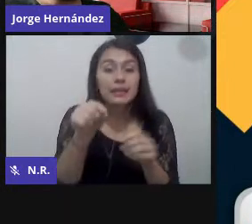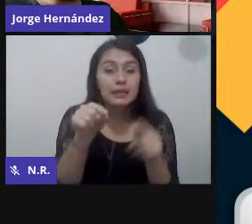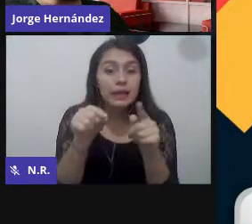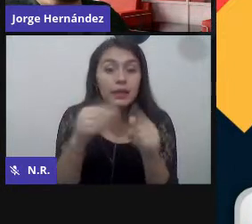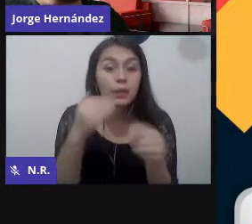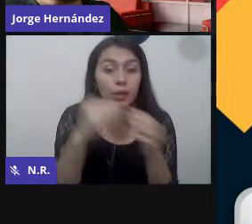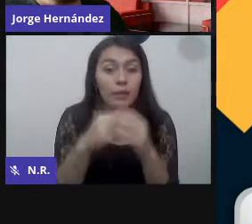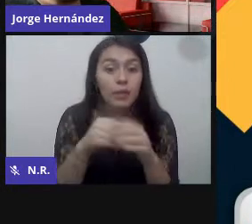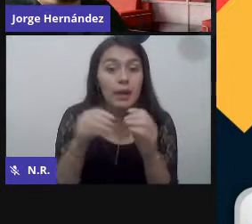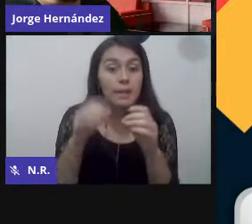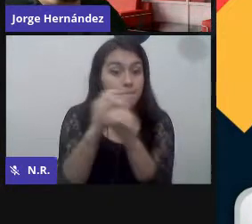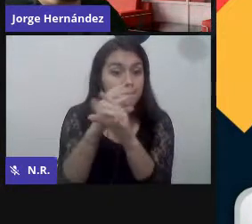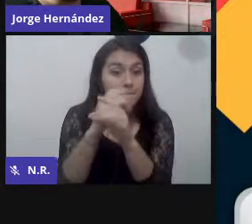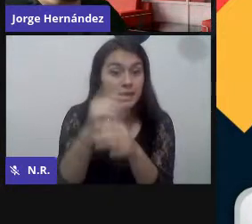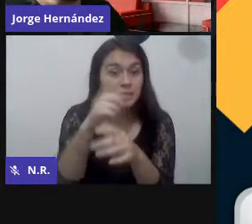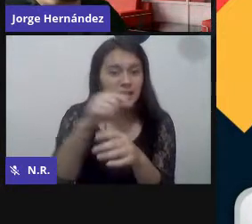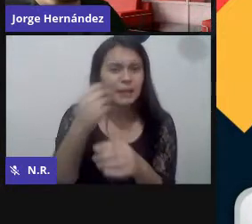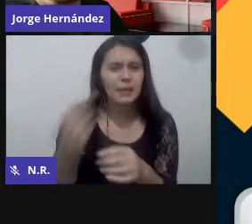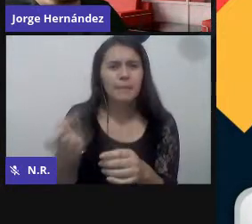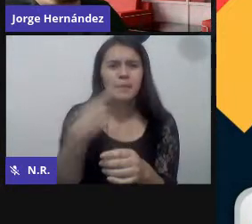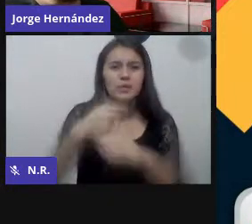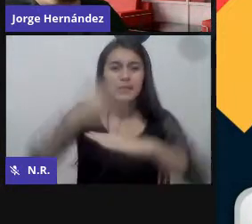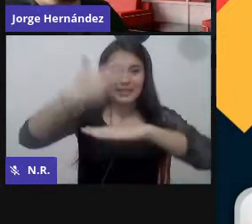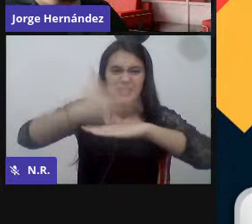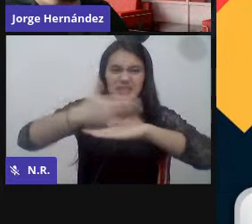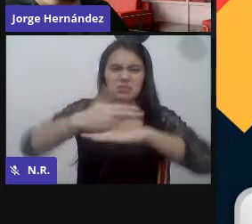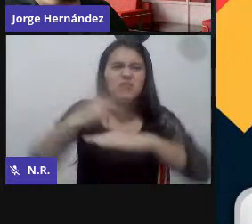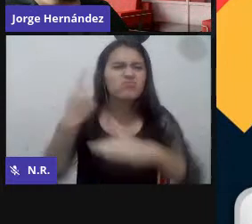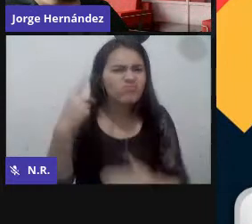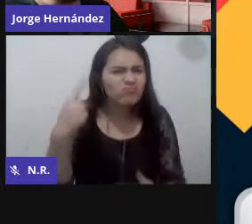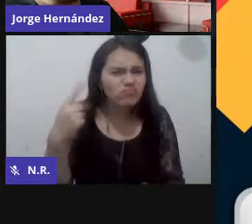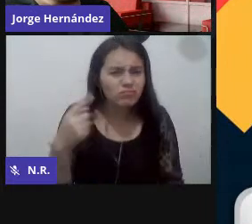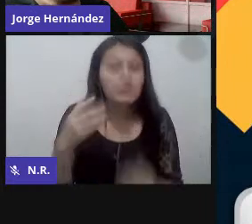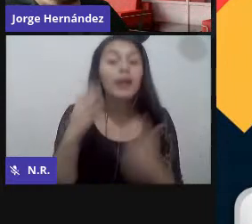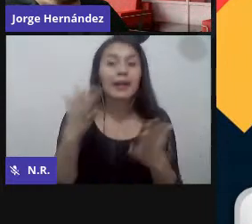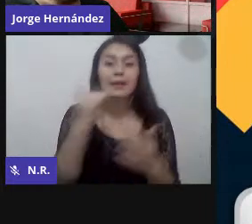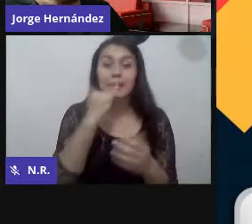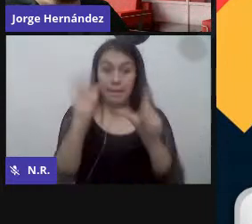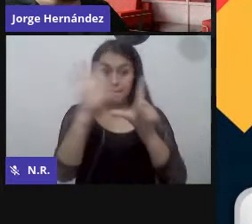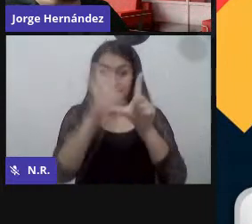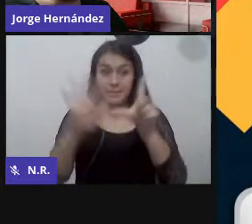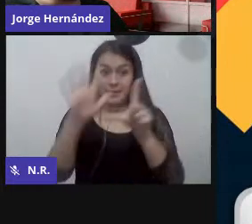qué es un streaming. Entonces, un streaming es una transmisión de un video